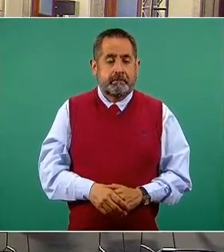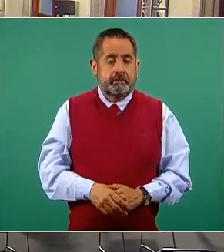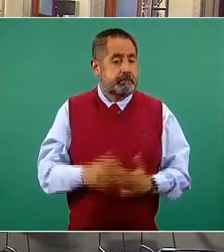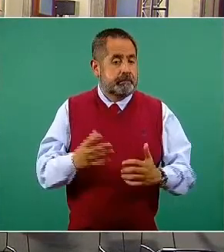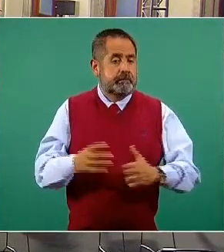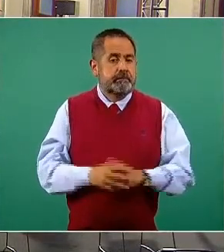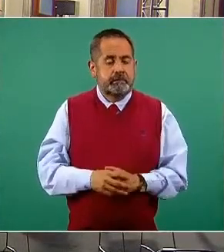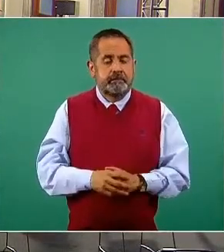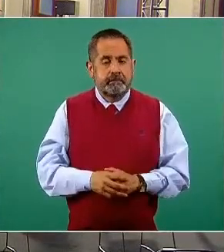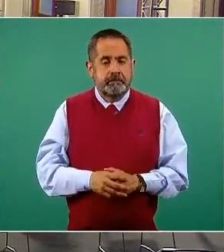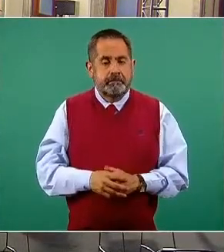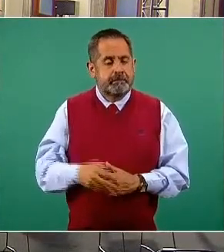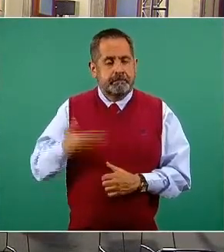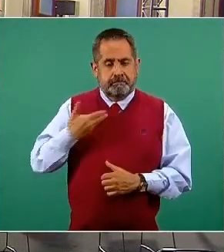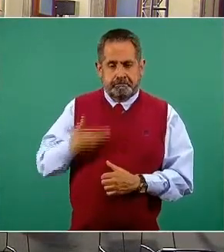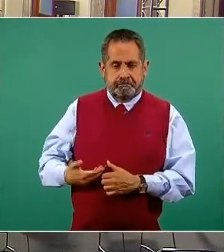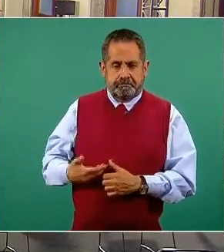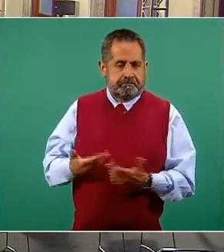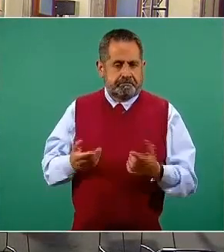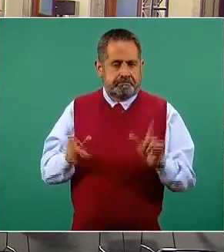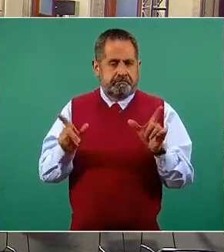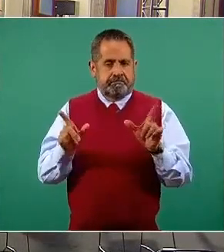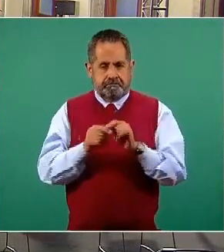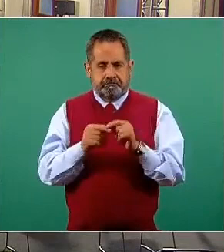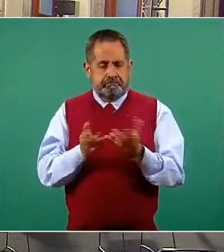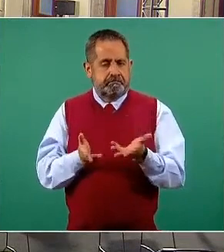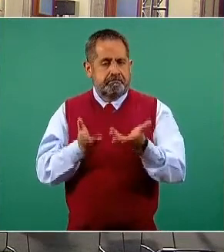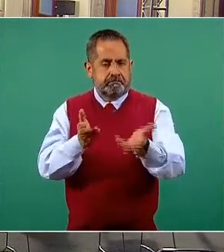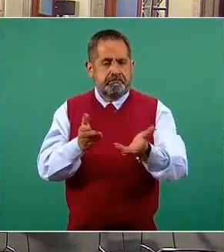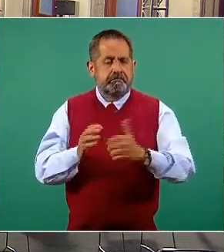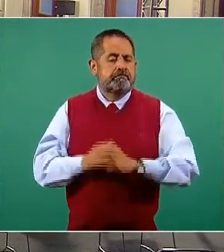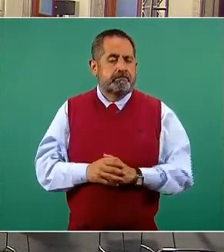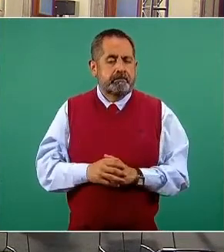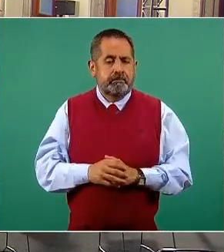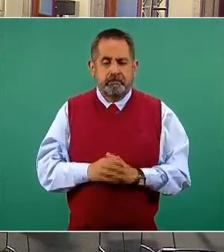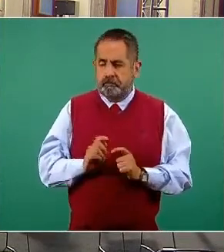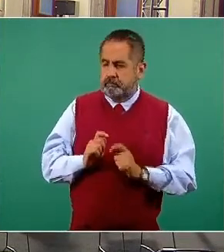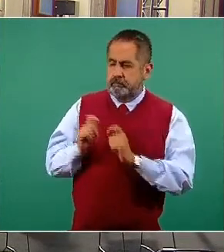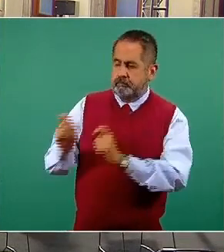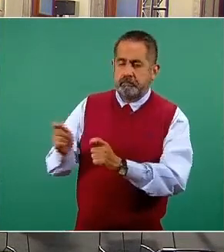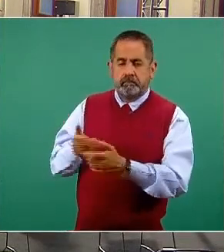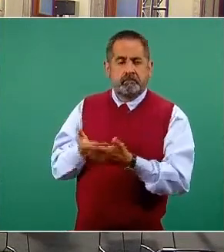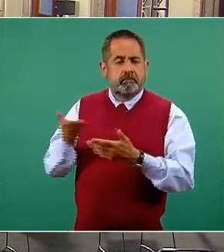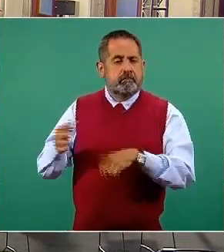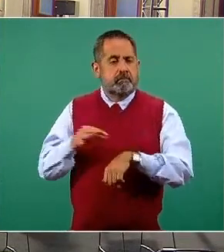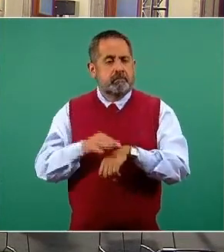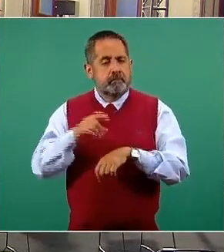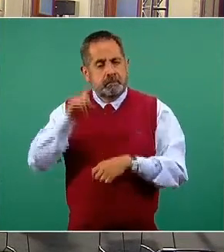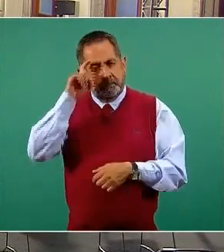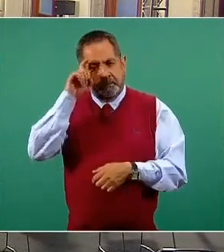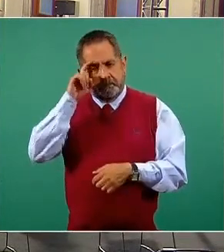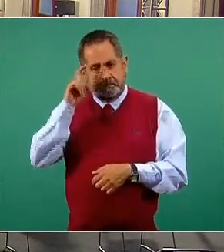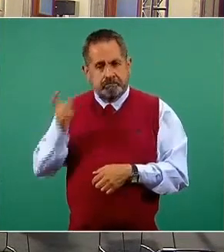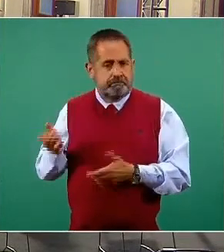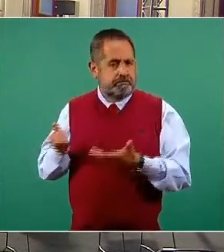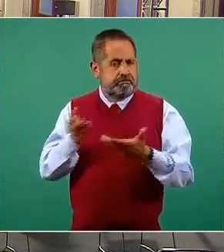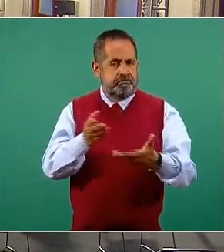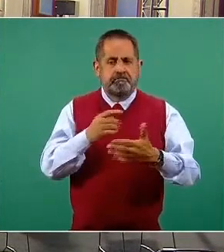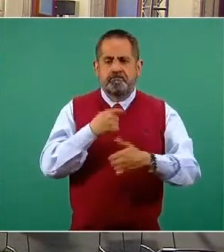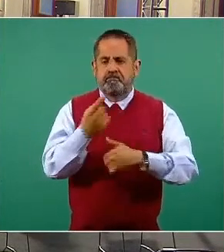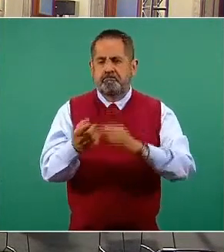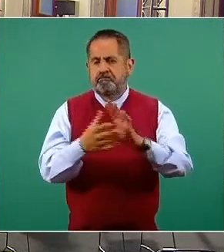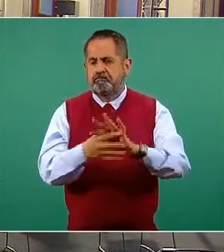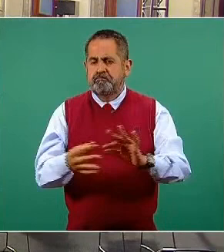Bien, y pues de su servidora sería la parte del componente técnico, y cedería la palabra al doctor Gatell para que nos hable del